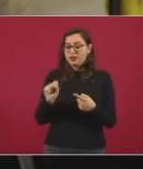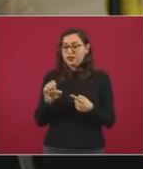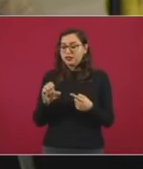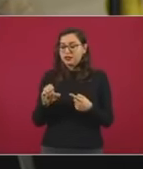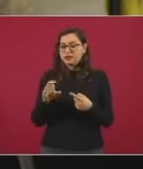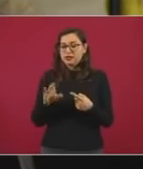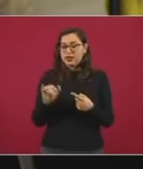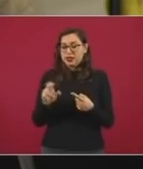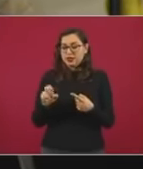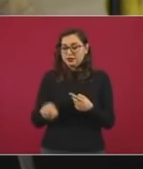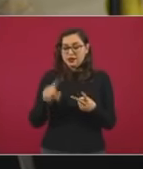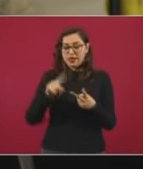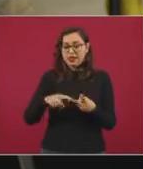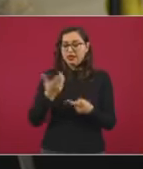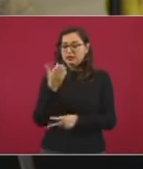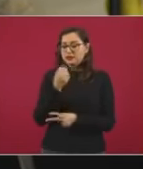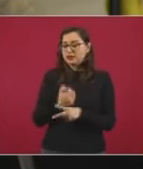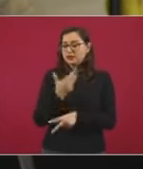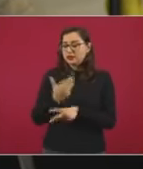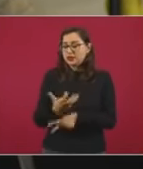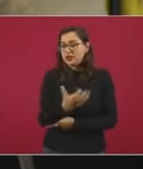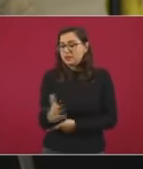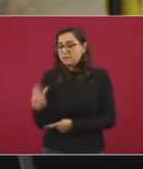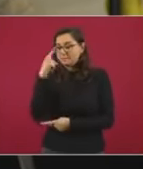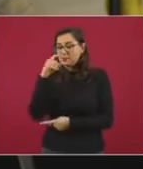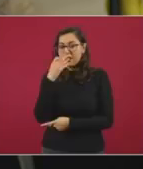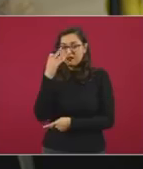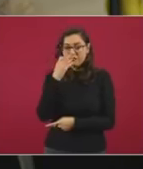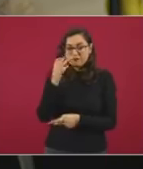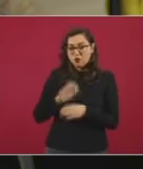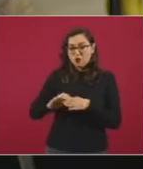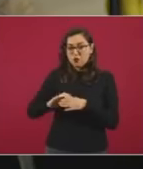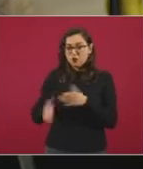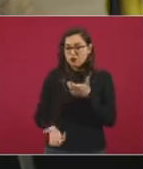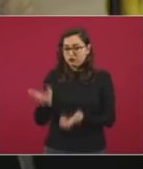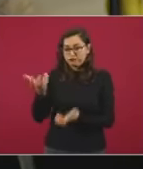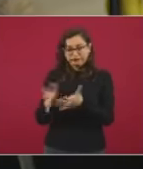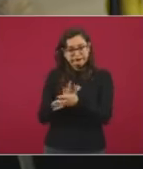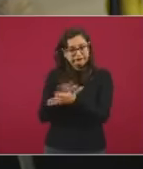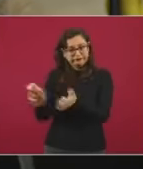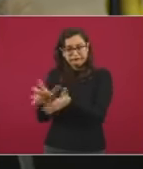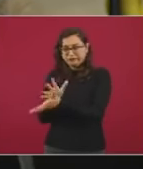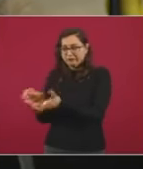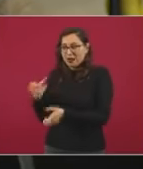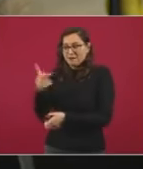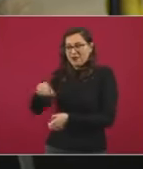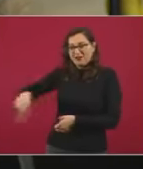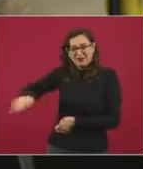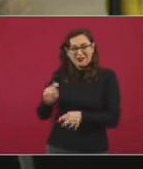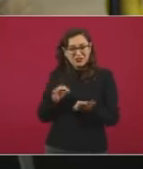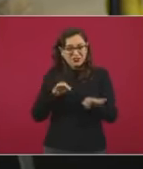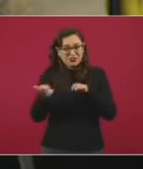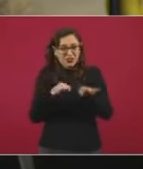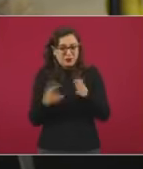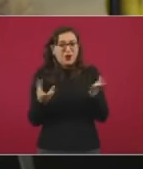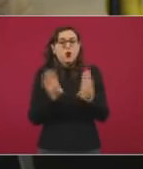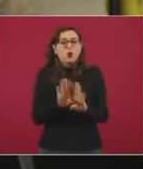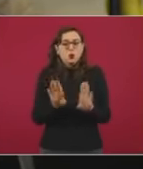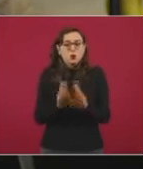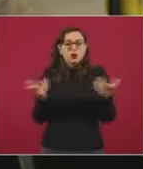Agricultura con las campañas de erradicación de amapola para no dejar a las comunidades sin recursos. Y también, ¿qué responde